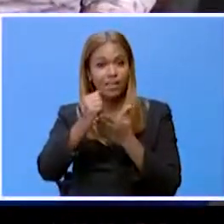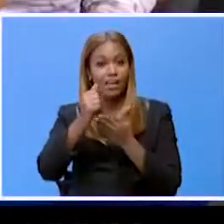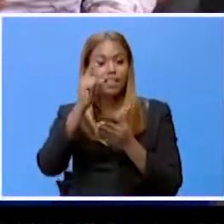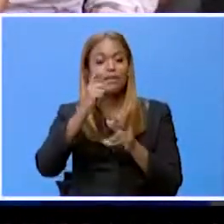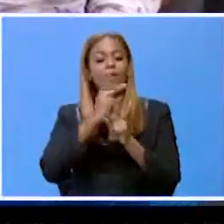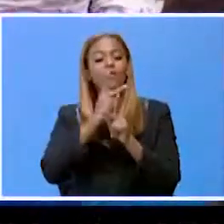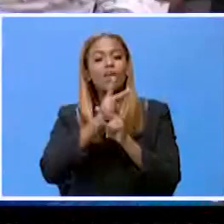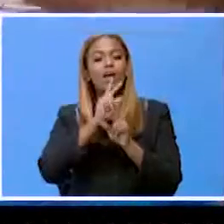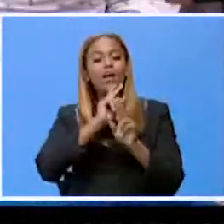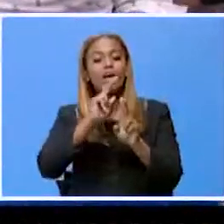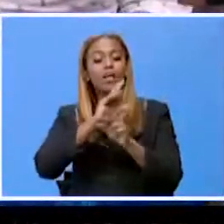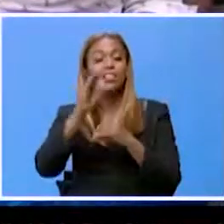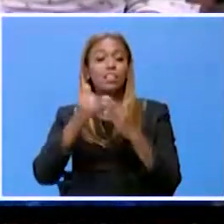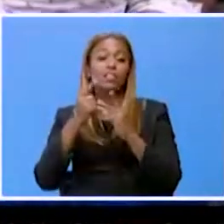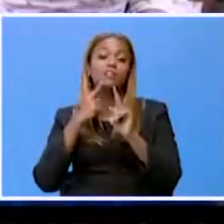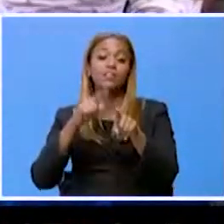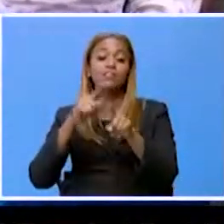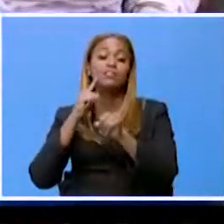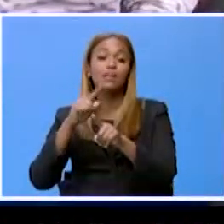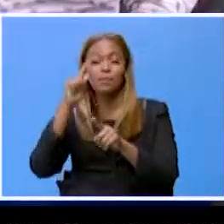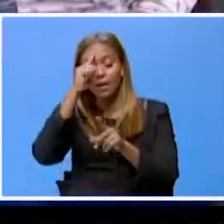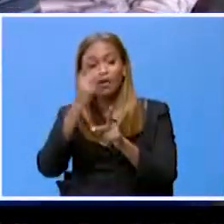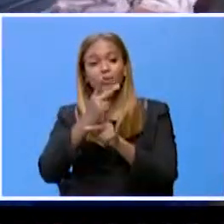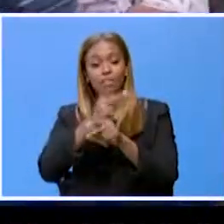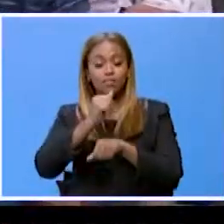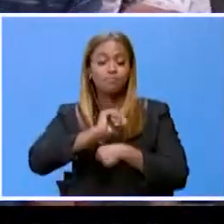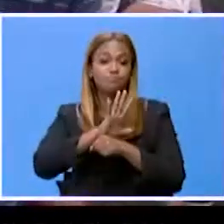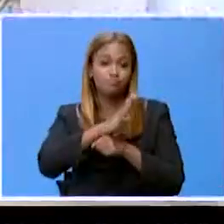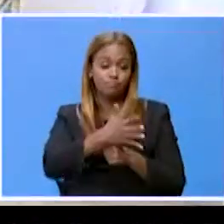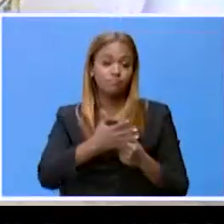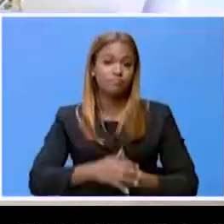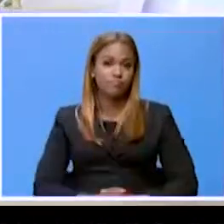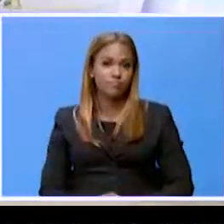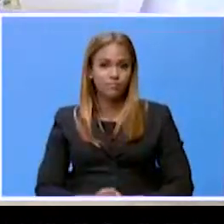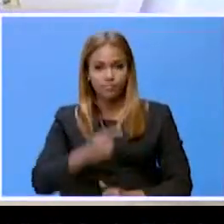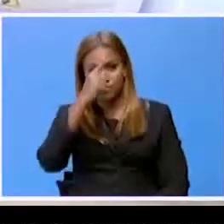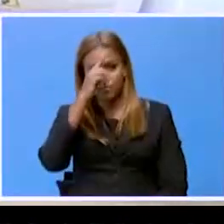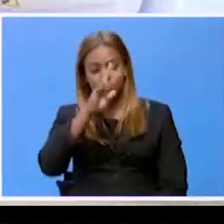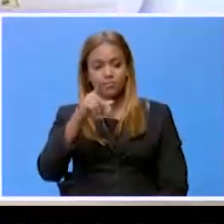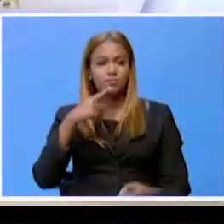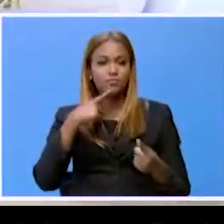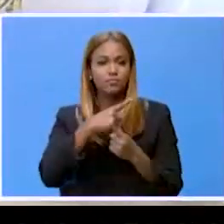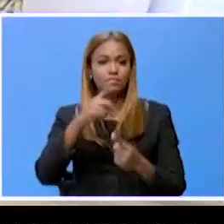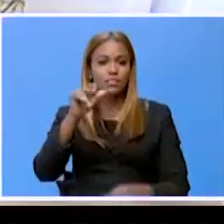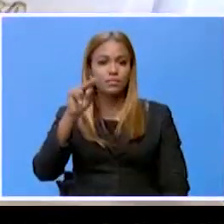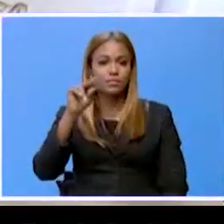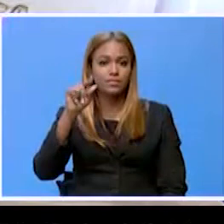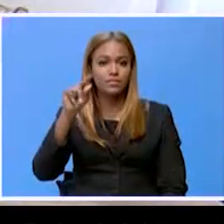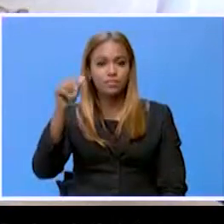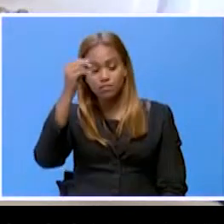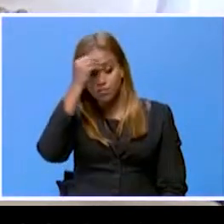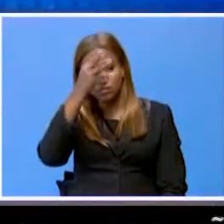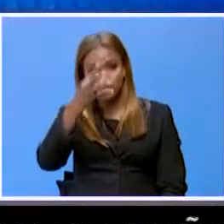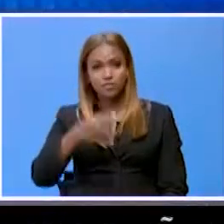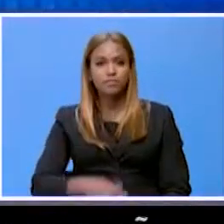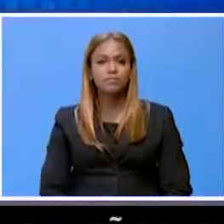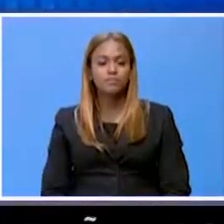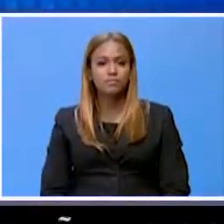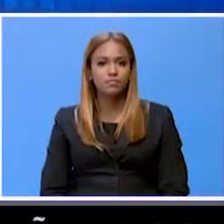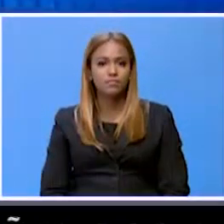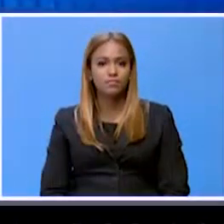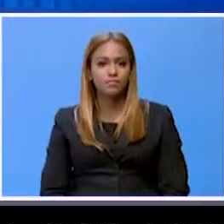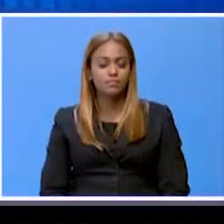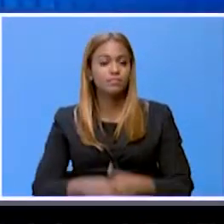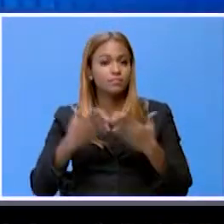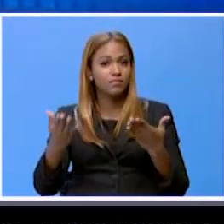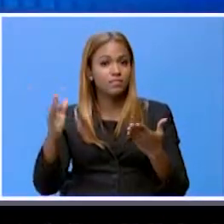los protocolos sanitarios por la pandemia del COVID-19. Para 4RD Noticias, Ramón Santana Álvarez.